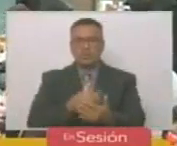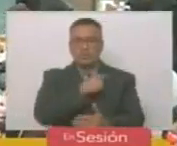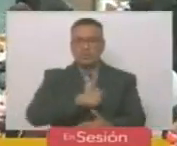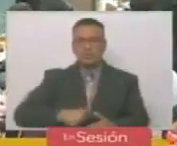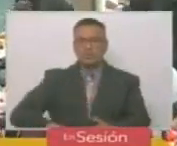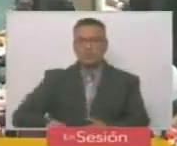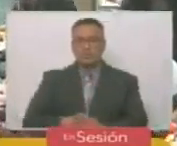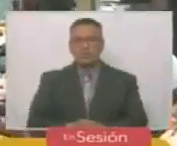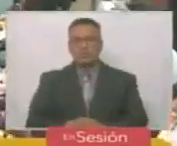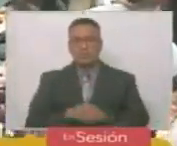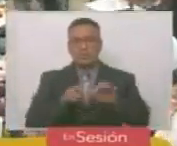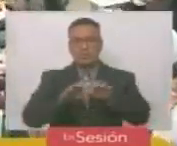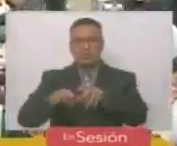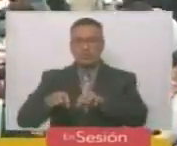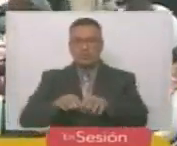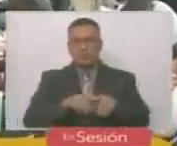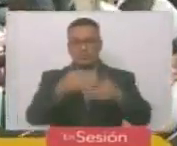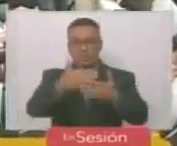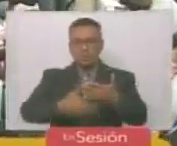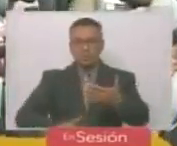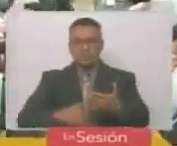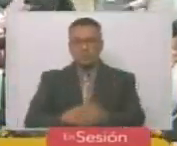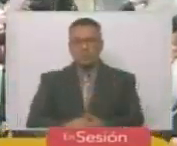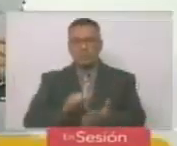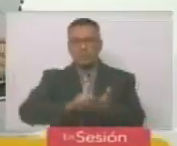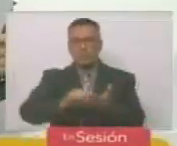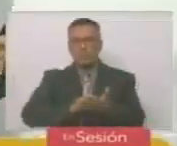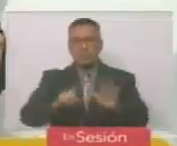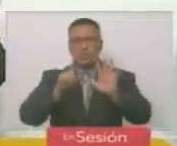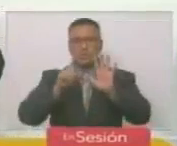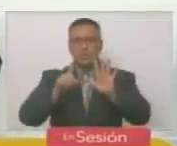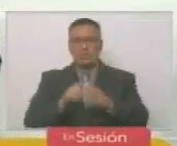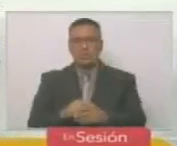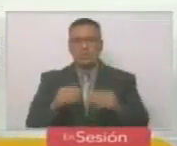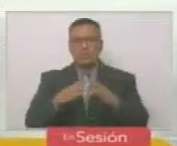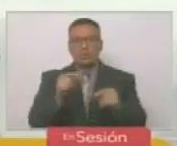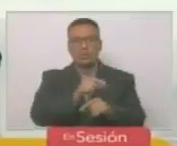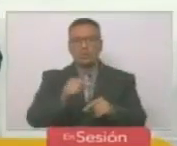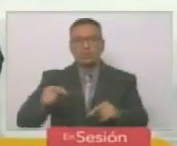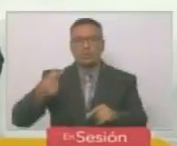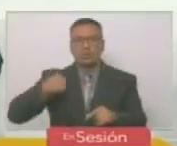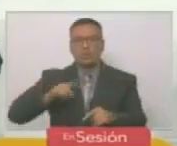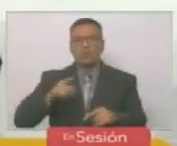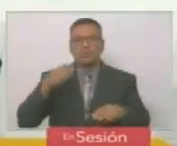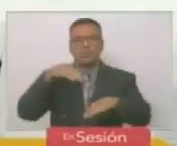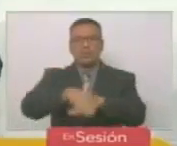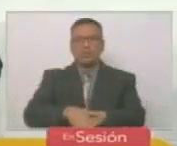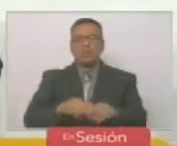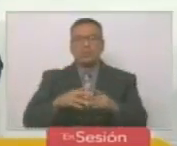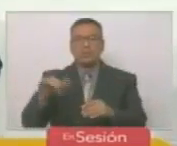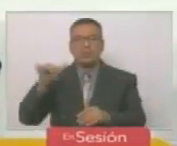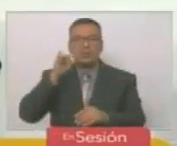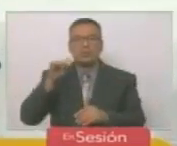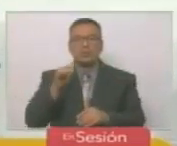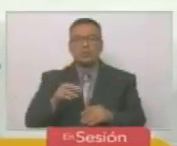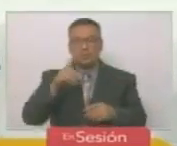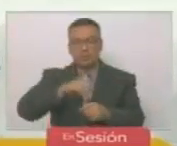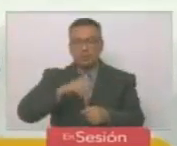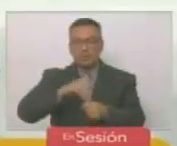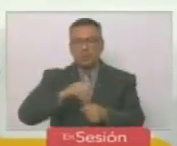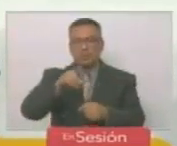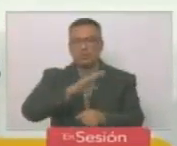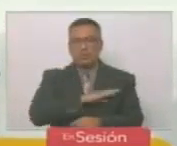La redacción de consenso. Artículo 6. Toda persona tiene el derecho de acceder a la información y a los datos que sobre